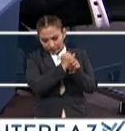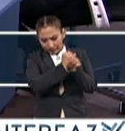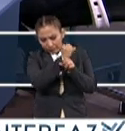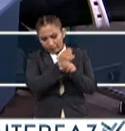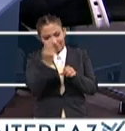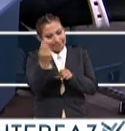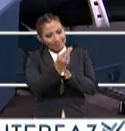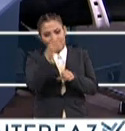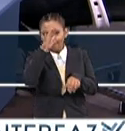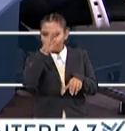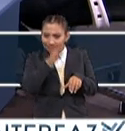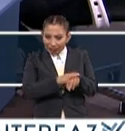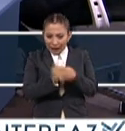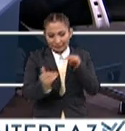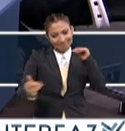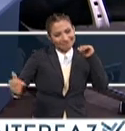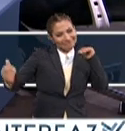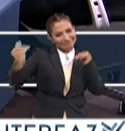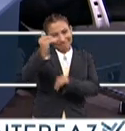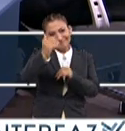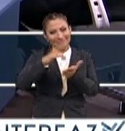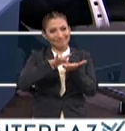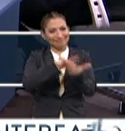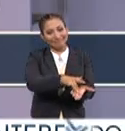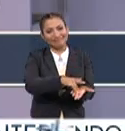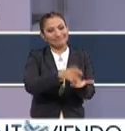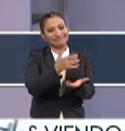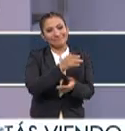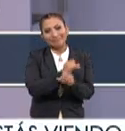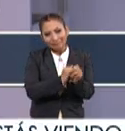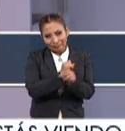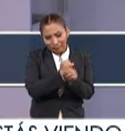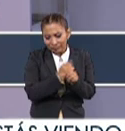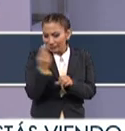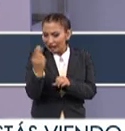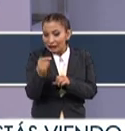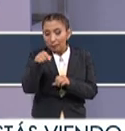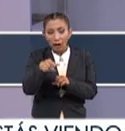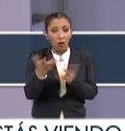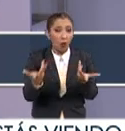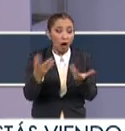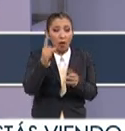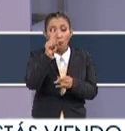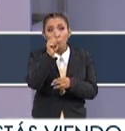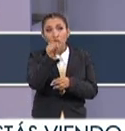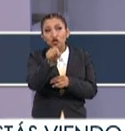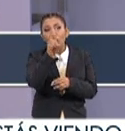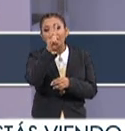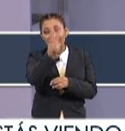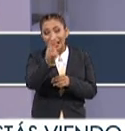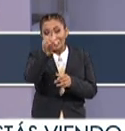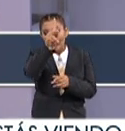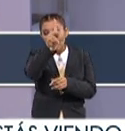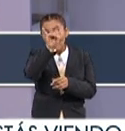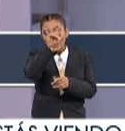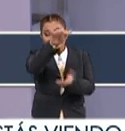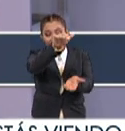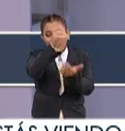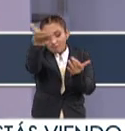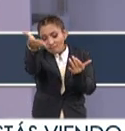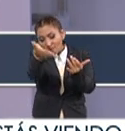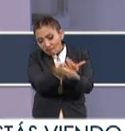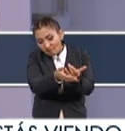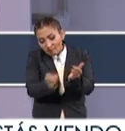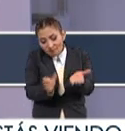investigación necesitamos que haya un aumento del apoyo a la investigación. Necesitamos que por lo menos el 0.3 del Producto Interno Bruto se